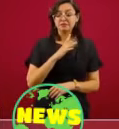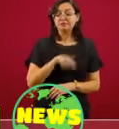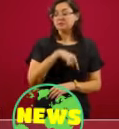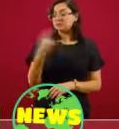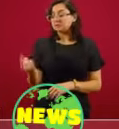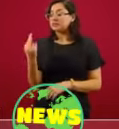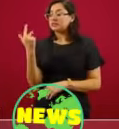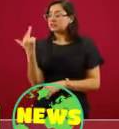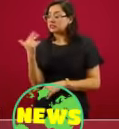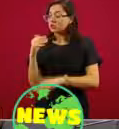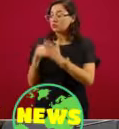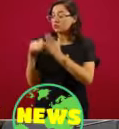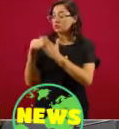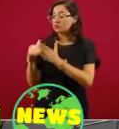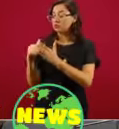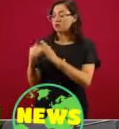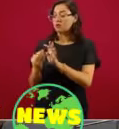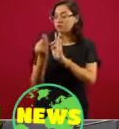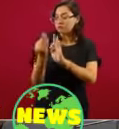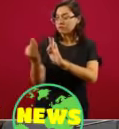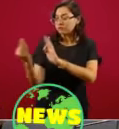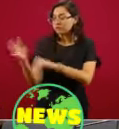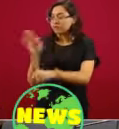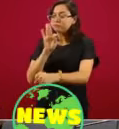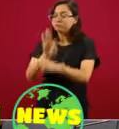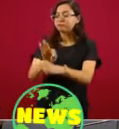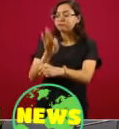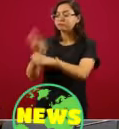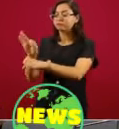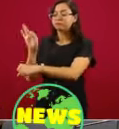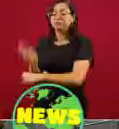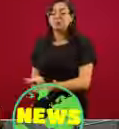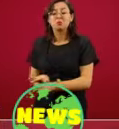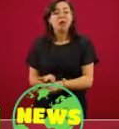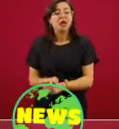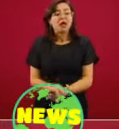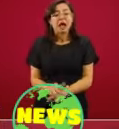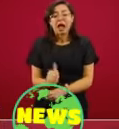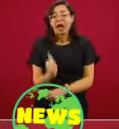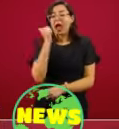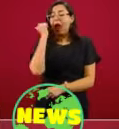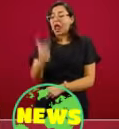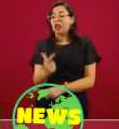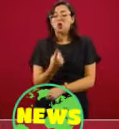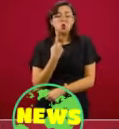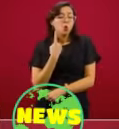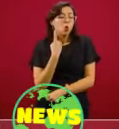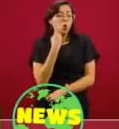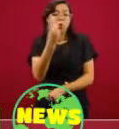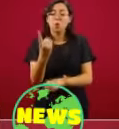directa que les llegue cuando menos un beneficio